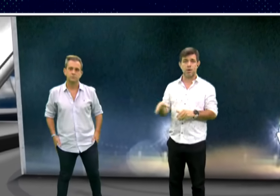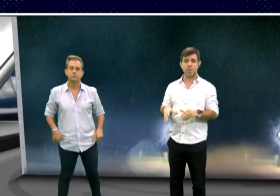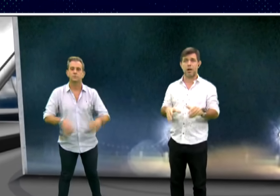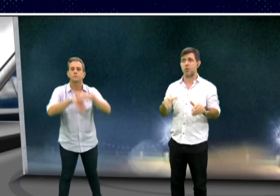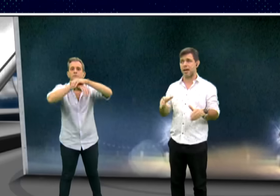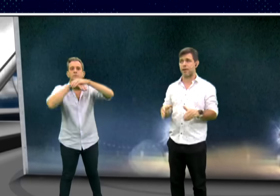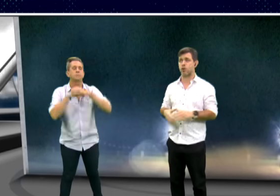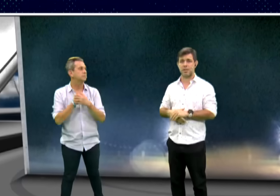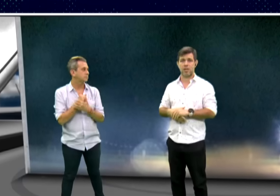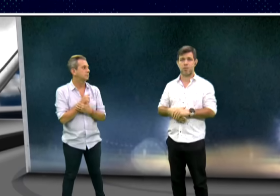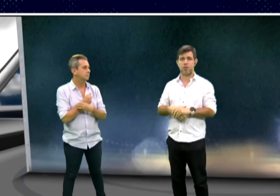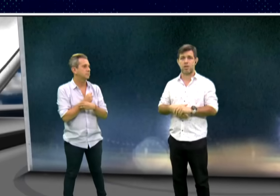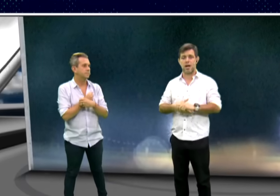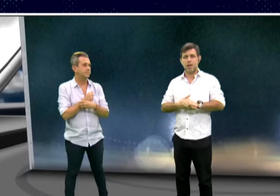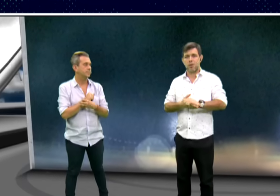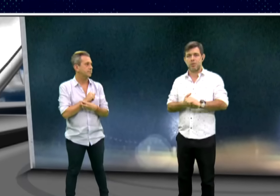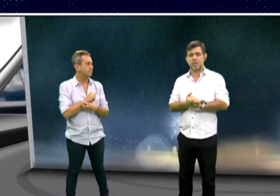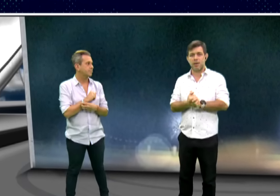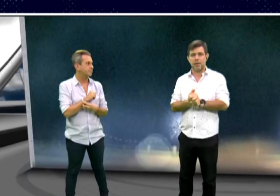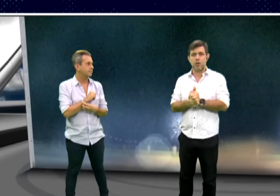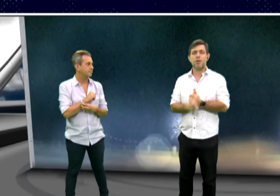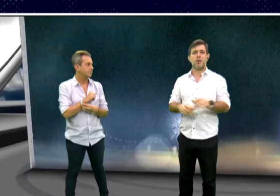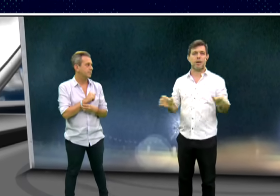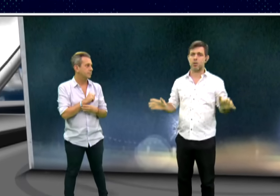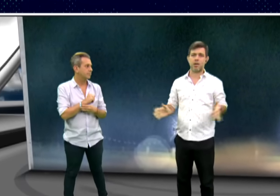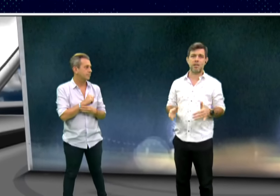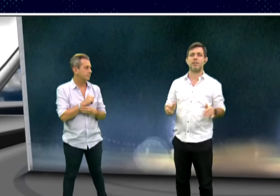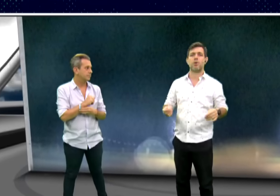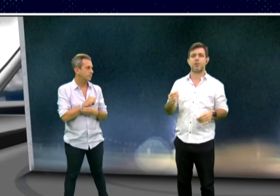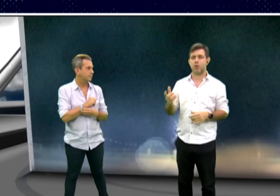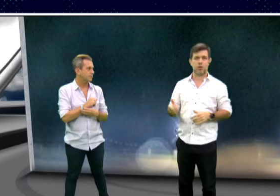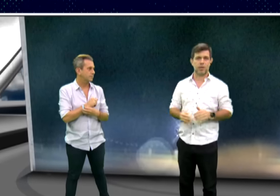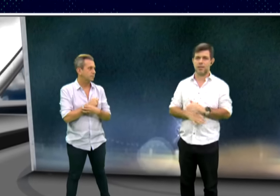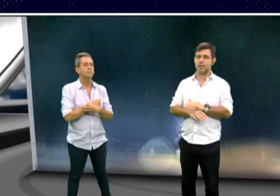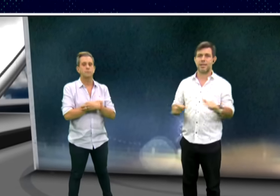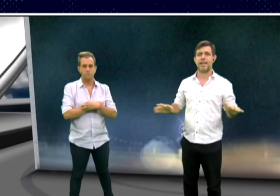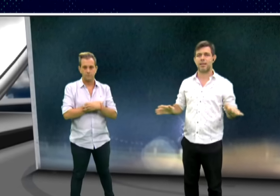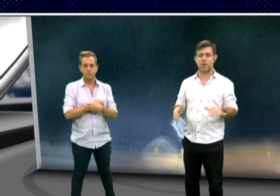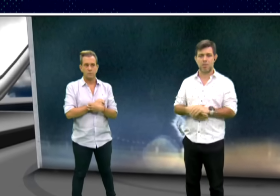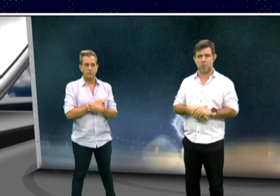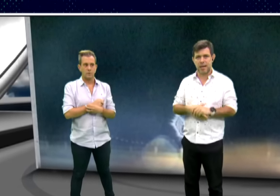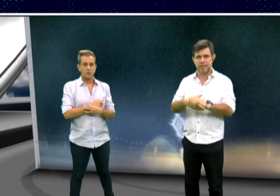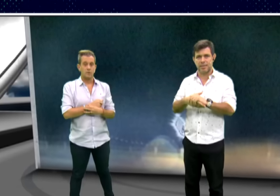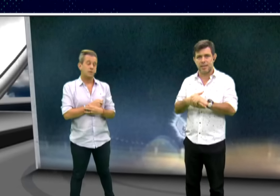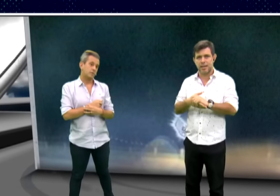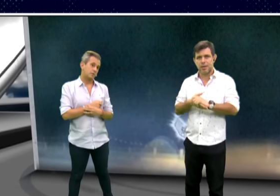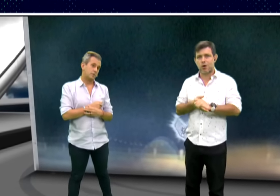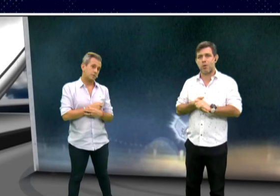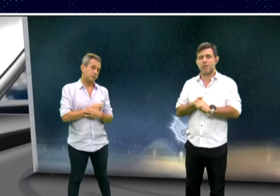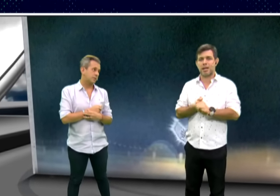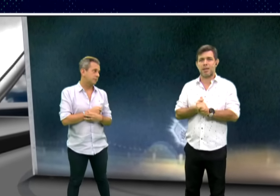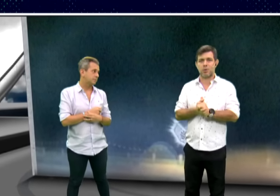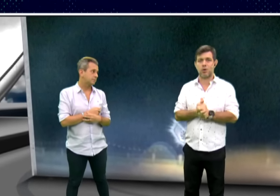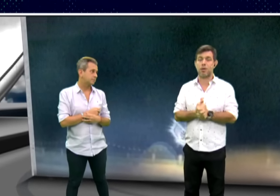sigue complicado, porque hay tormentas de fondo, ya lo vamos a estar hablando, pero acá en Buenos Aires, si llueve, son dos gotas. Nada que nos cambie los planes, así que hoy